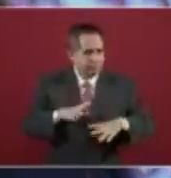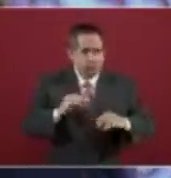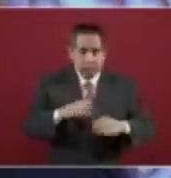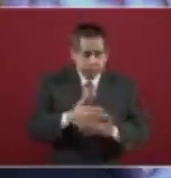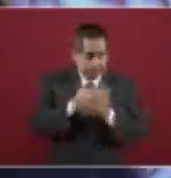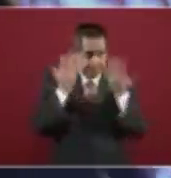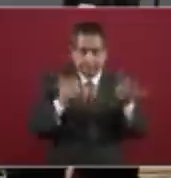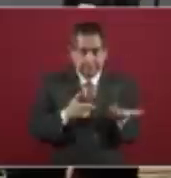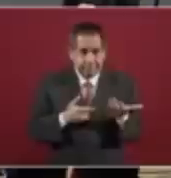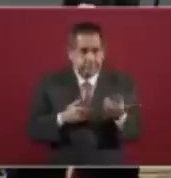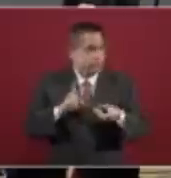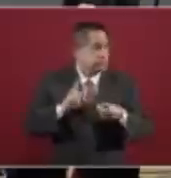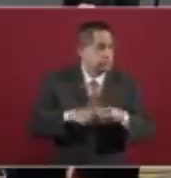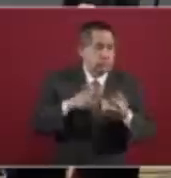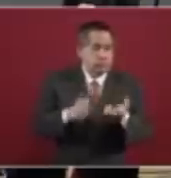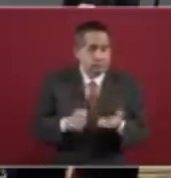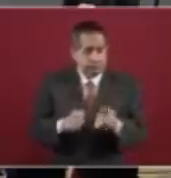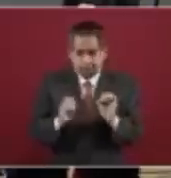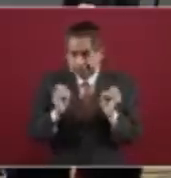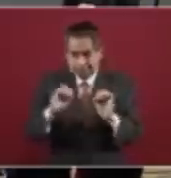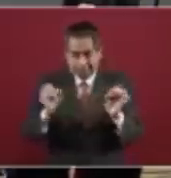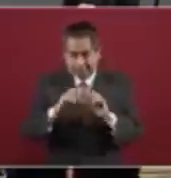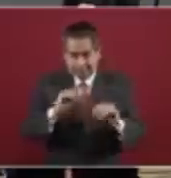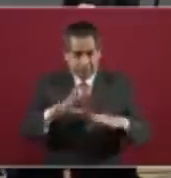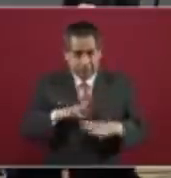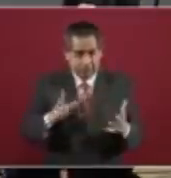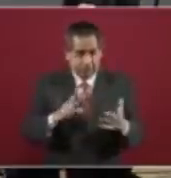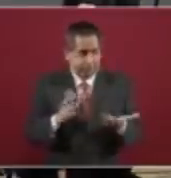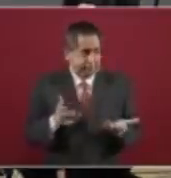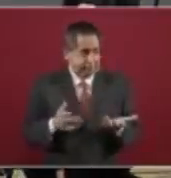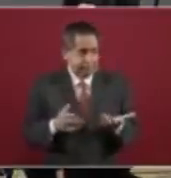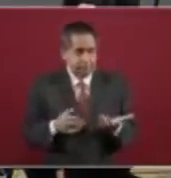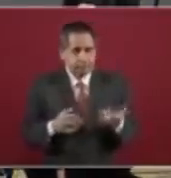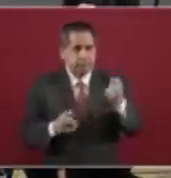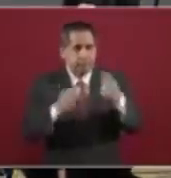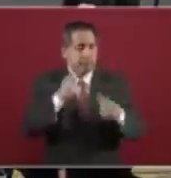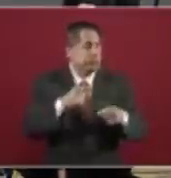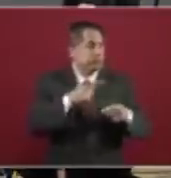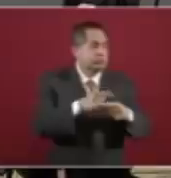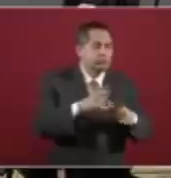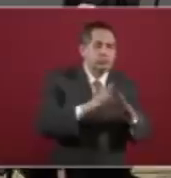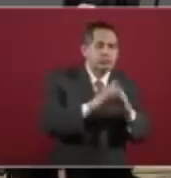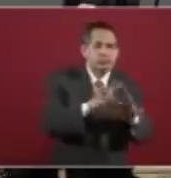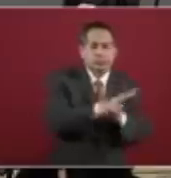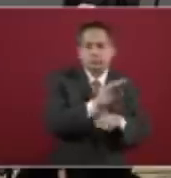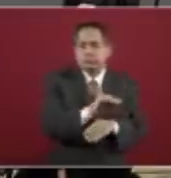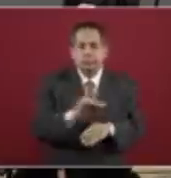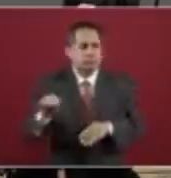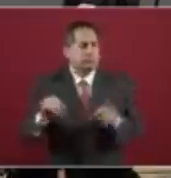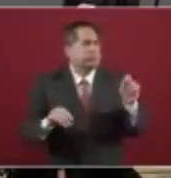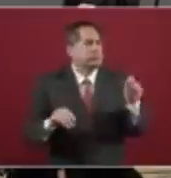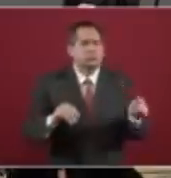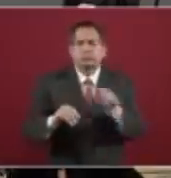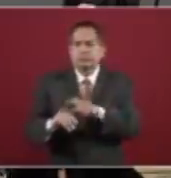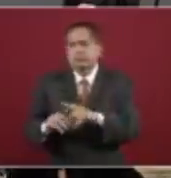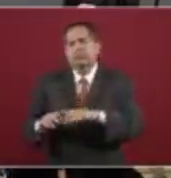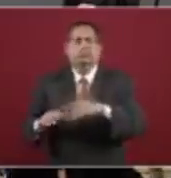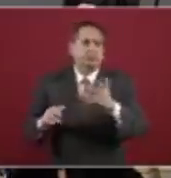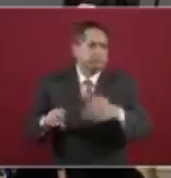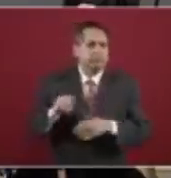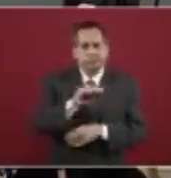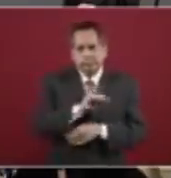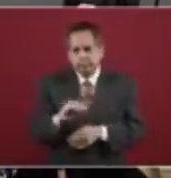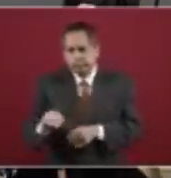no pudieron ser verificadas. Algunas son de cambio de domicilio en la misma colonia y al enterarse que